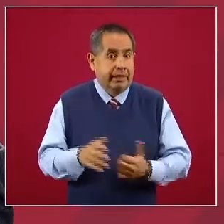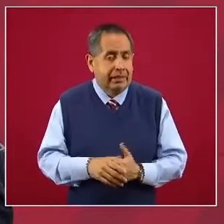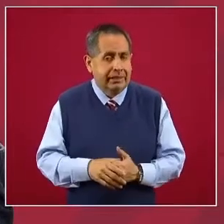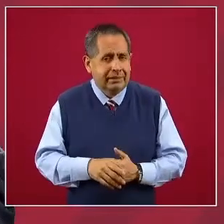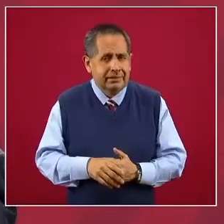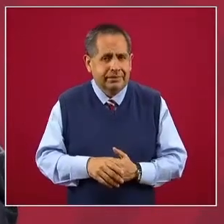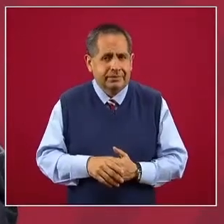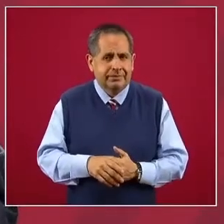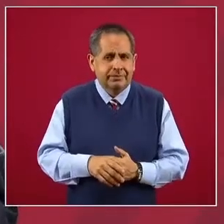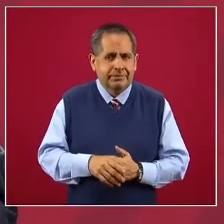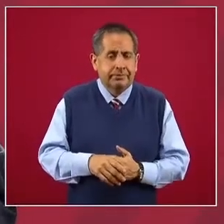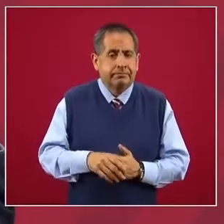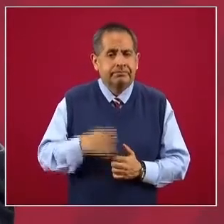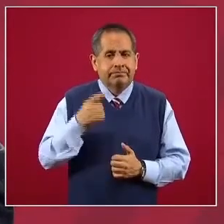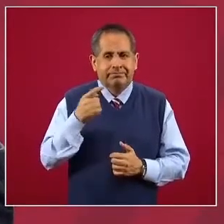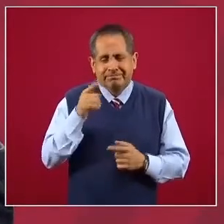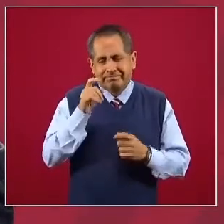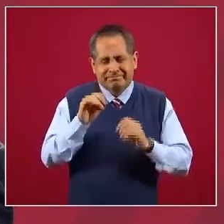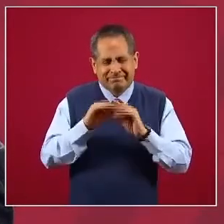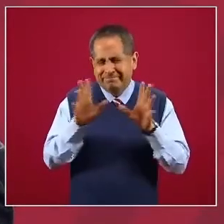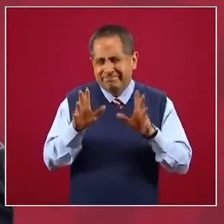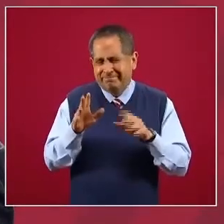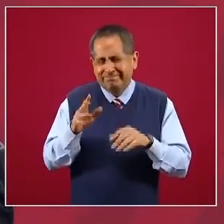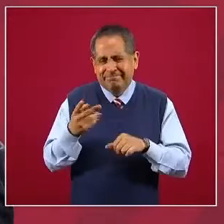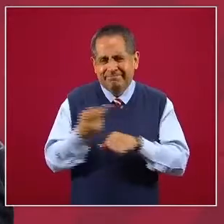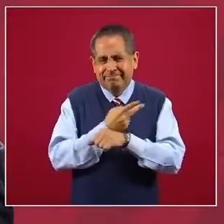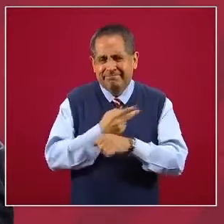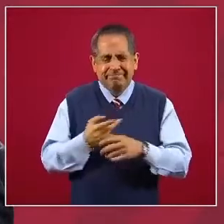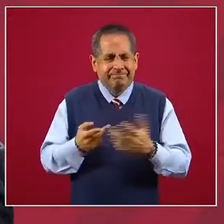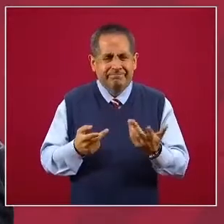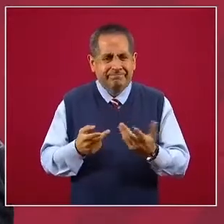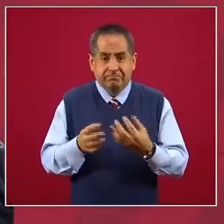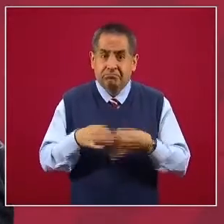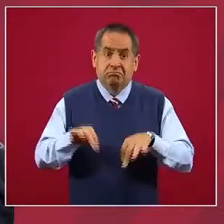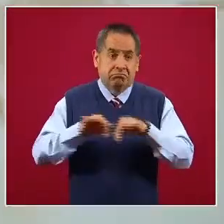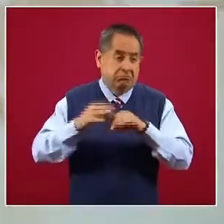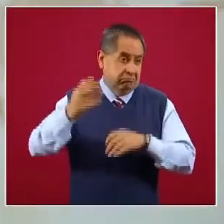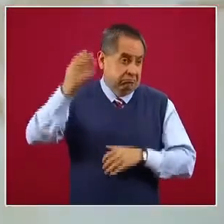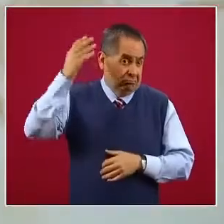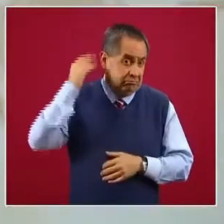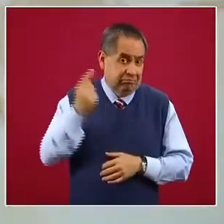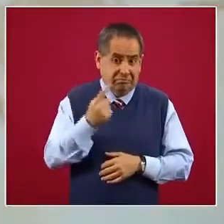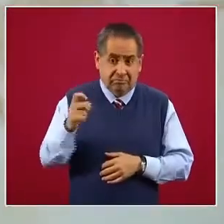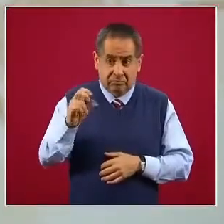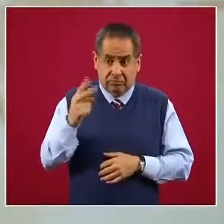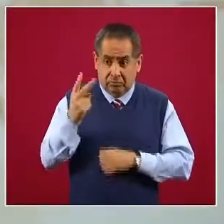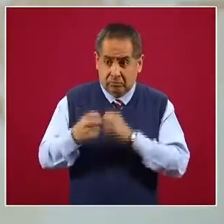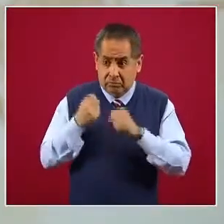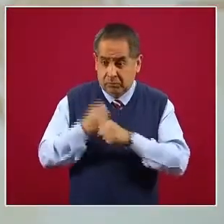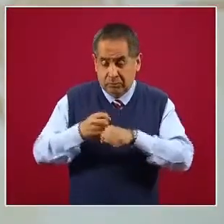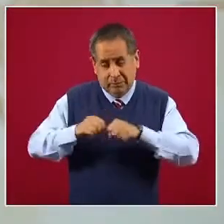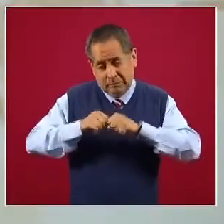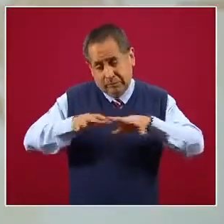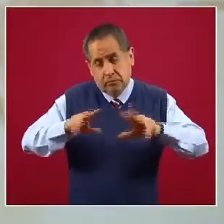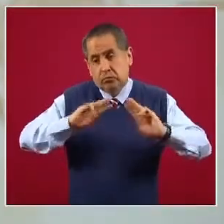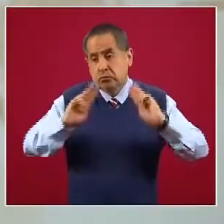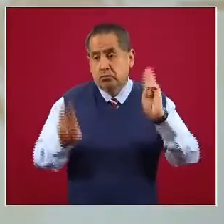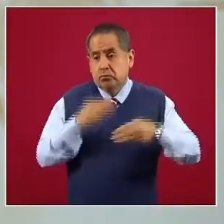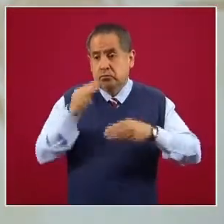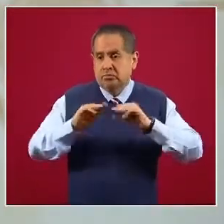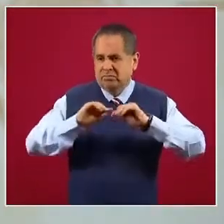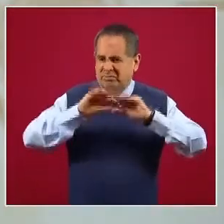y fue un fenómeno sumamente importante que afectó a toda la